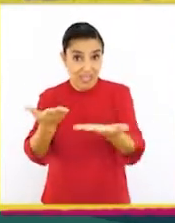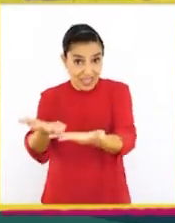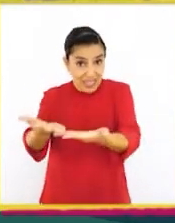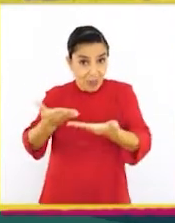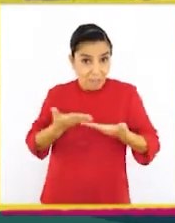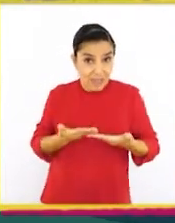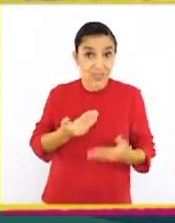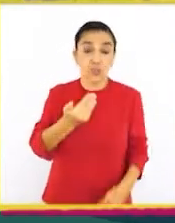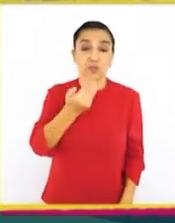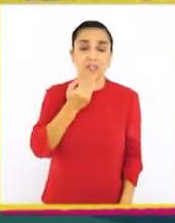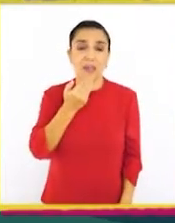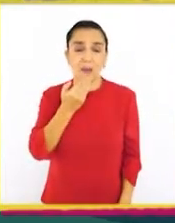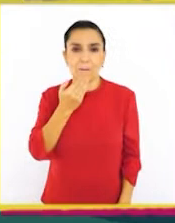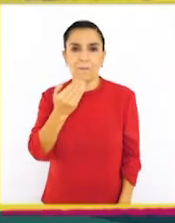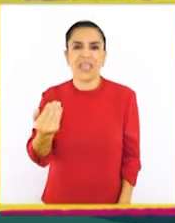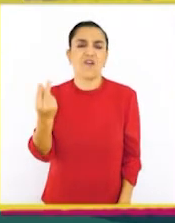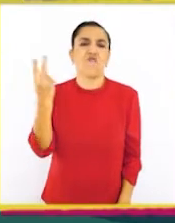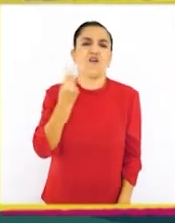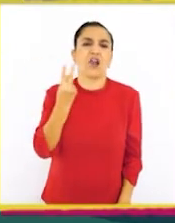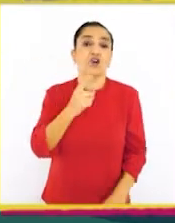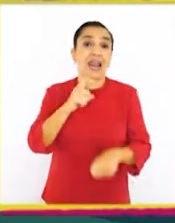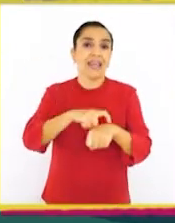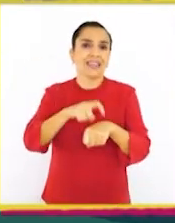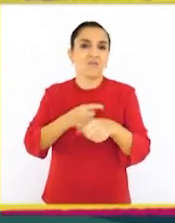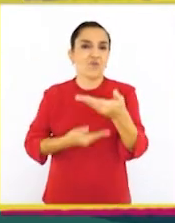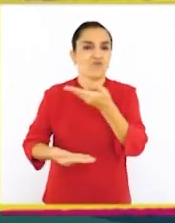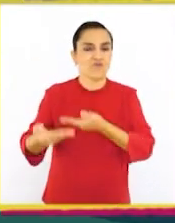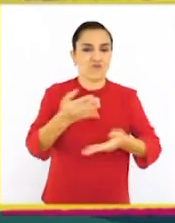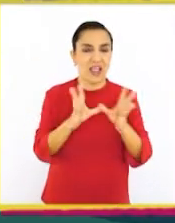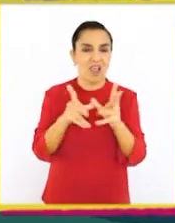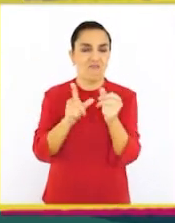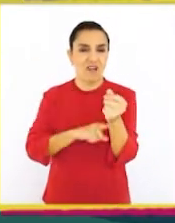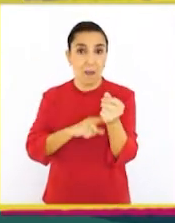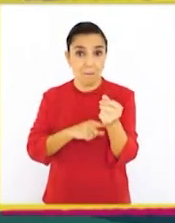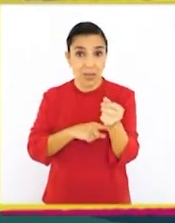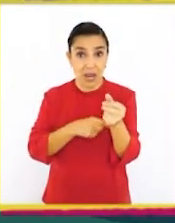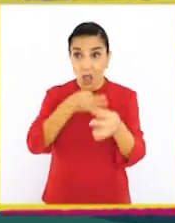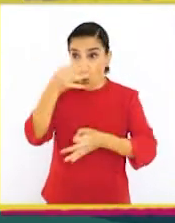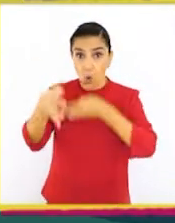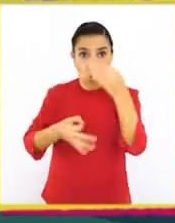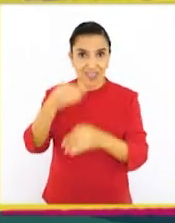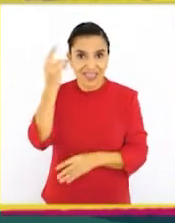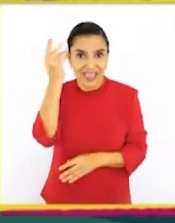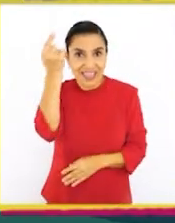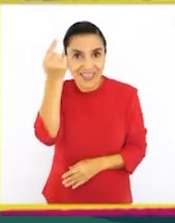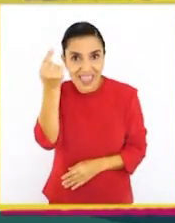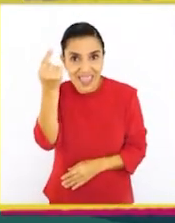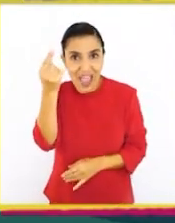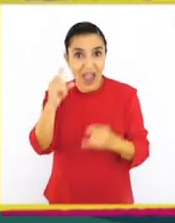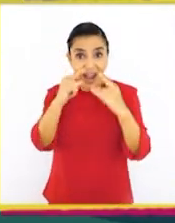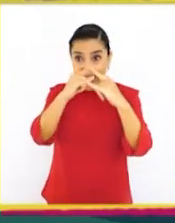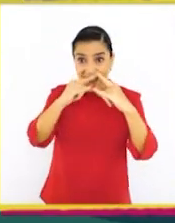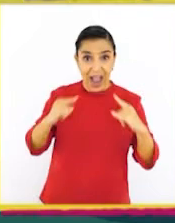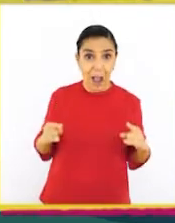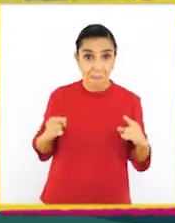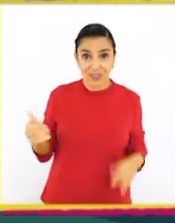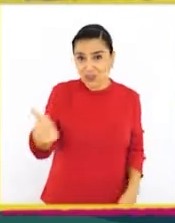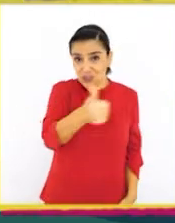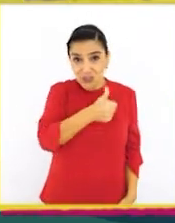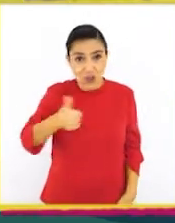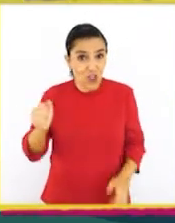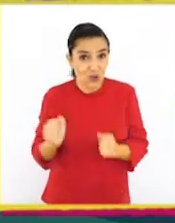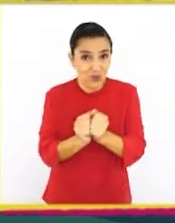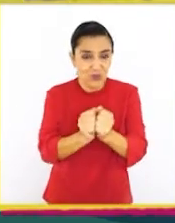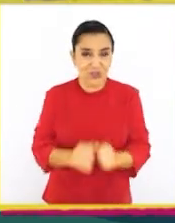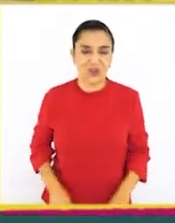los invito también a aprecien el tiempo con su familia y comenten la idea de hacer un camping